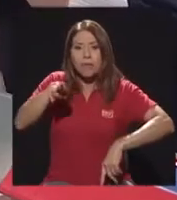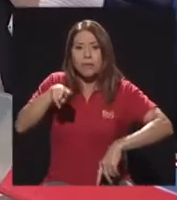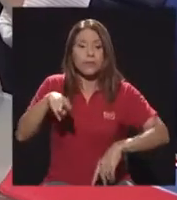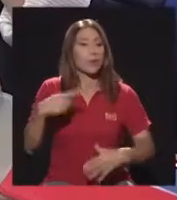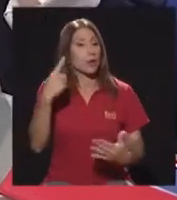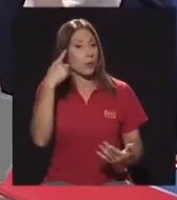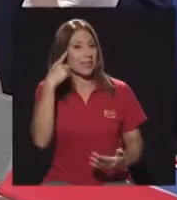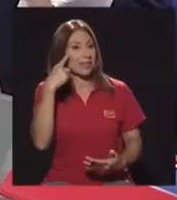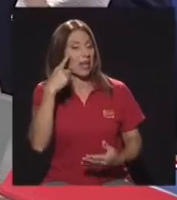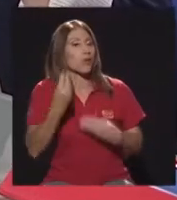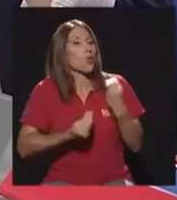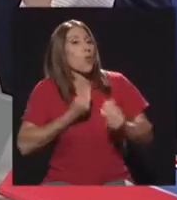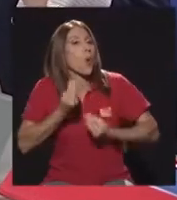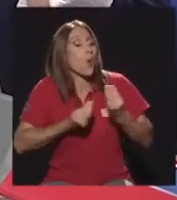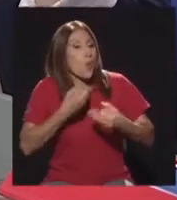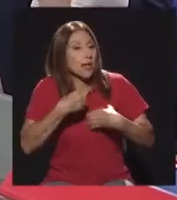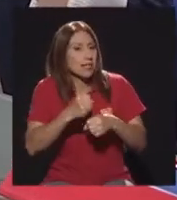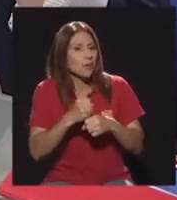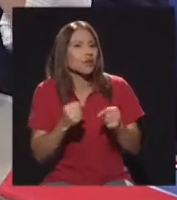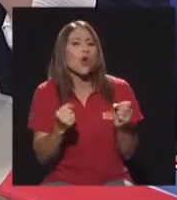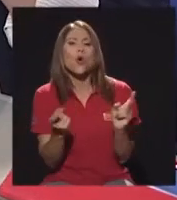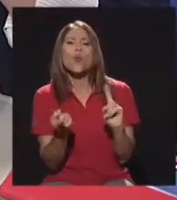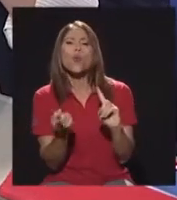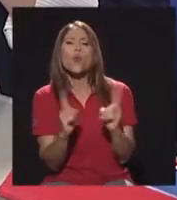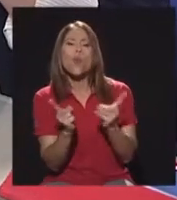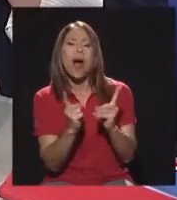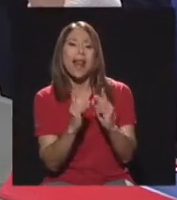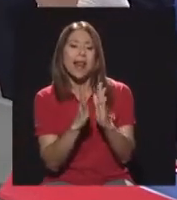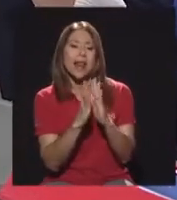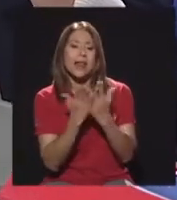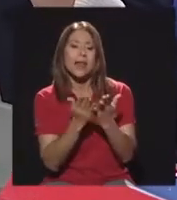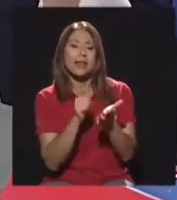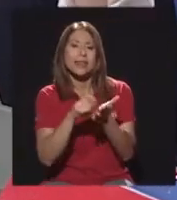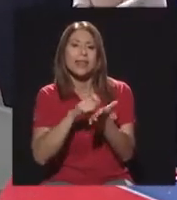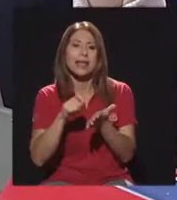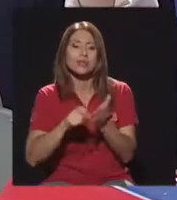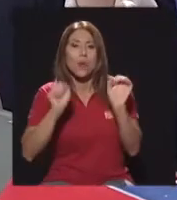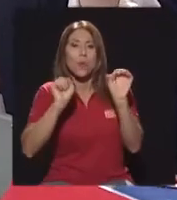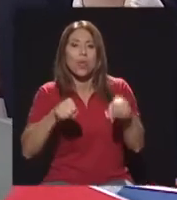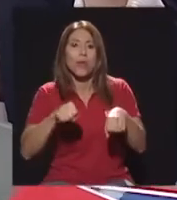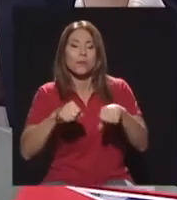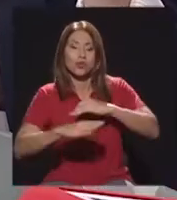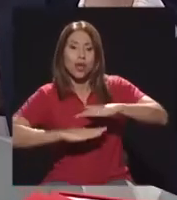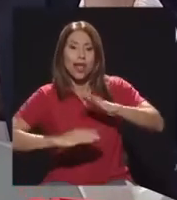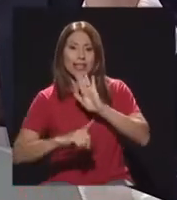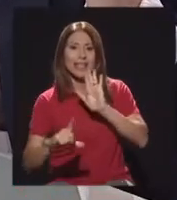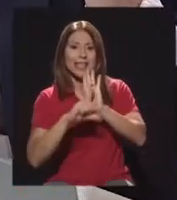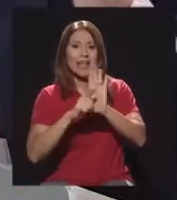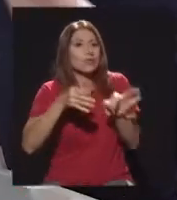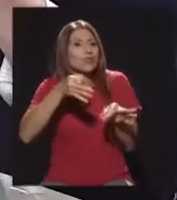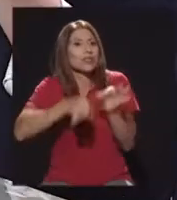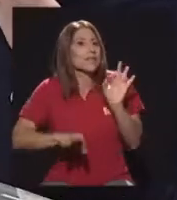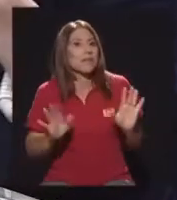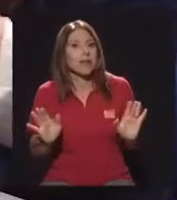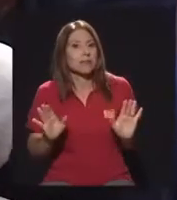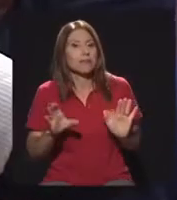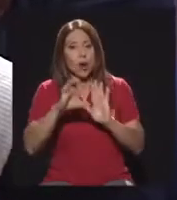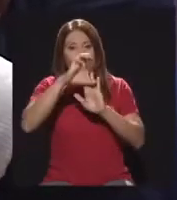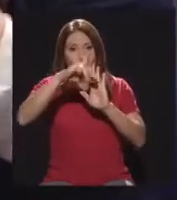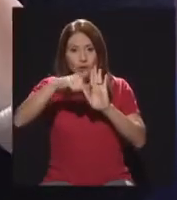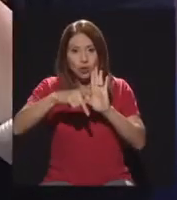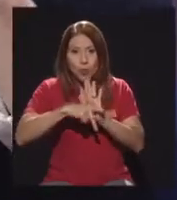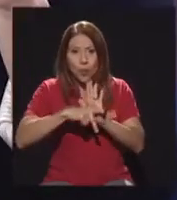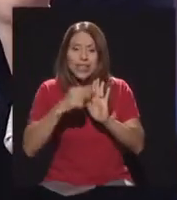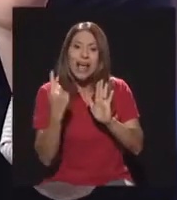cómo hacemos con qué texto podemos legislar es muy simple la constitución política que es el único